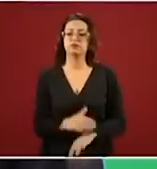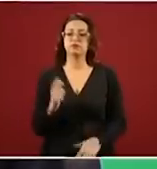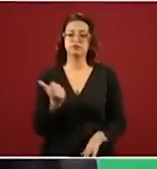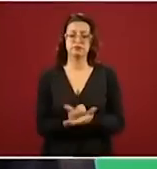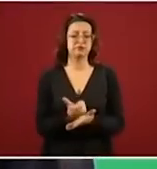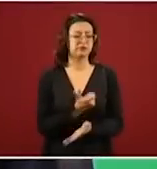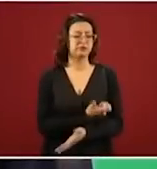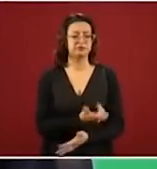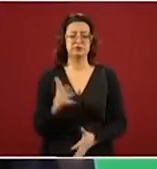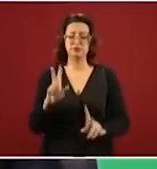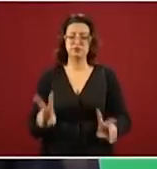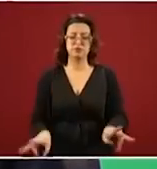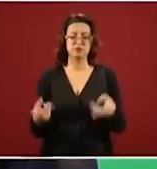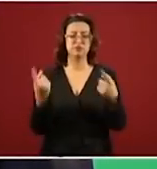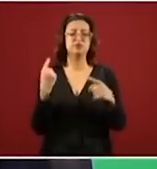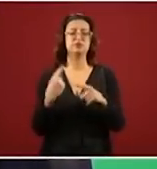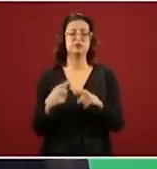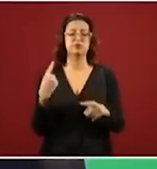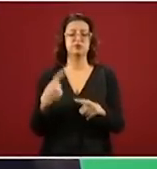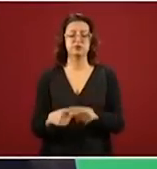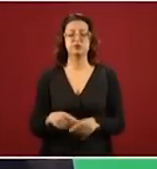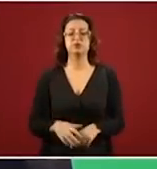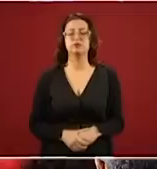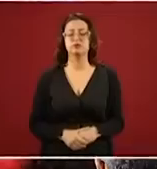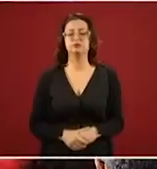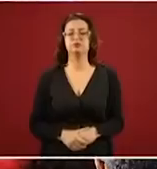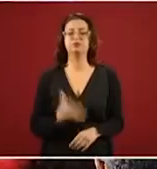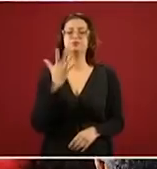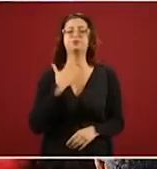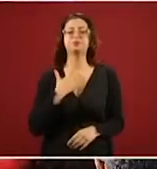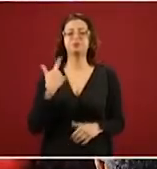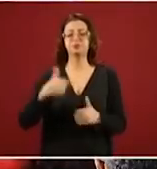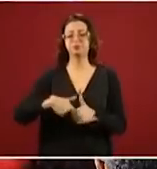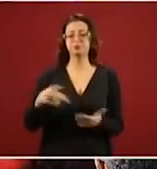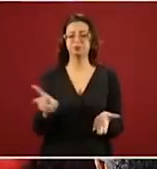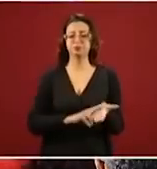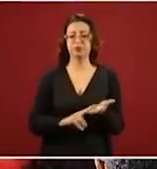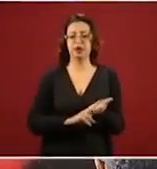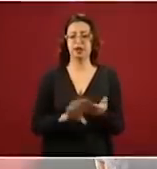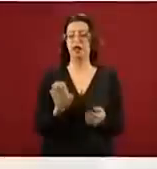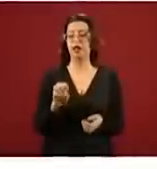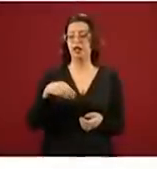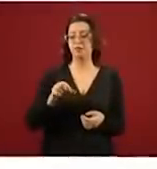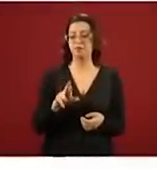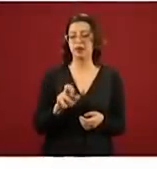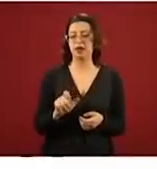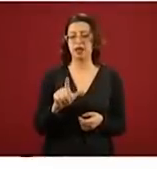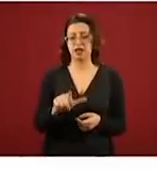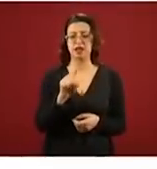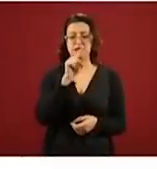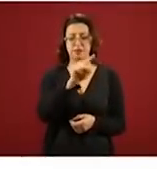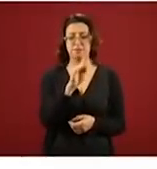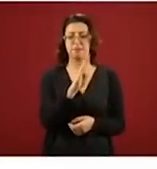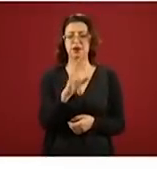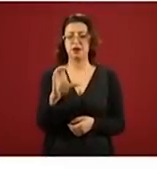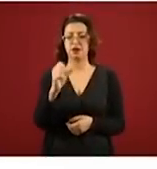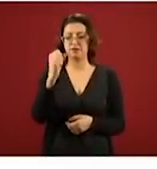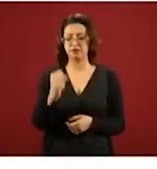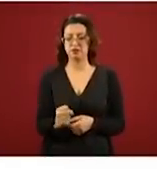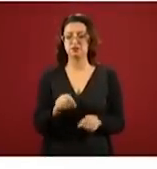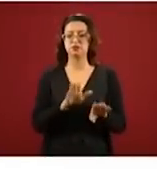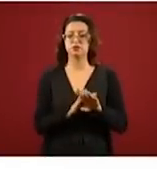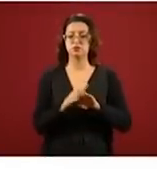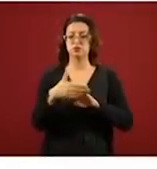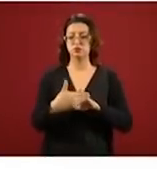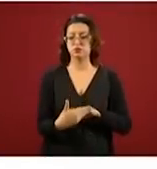promedios nacionales para la gasolina regular general gas en baja california sur en los cabos